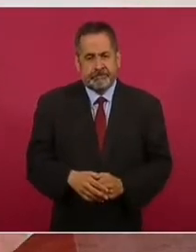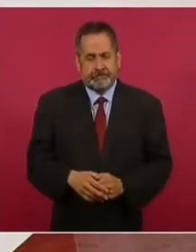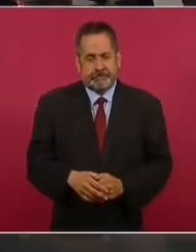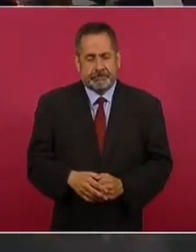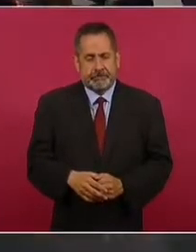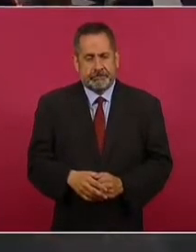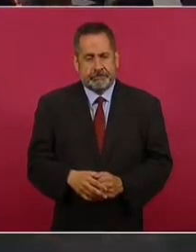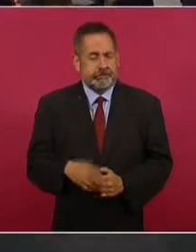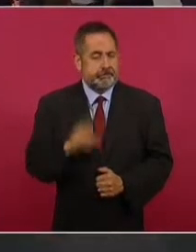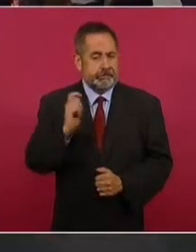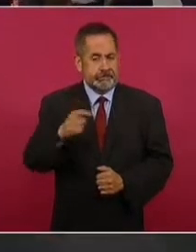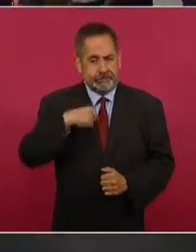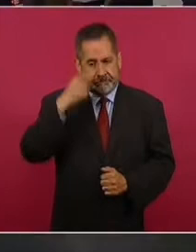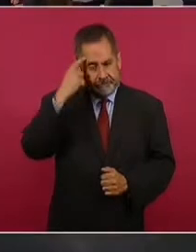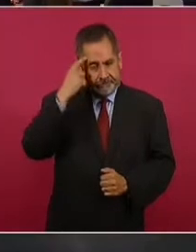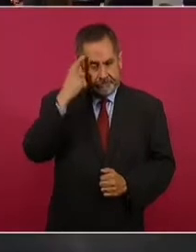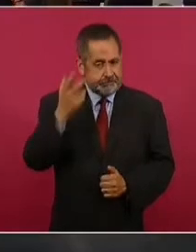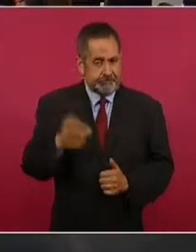Entonces, no dudo